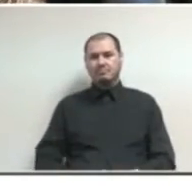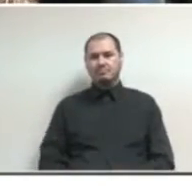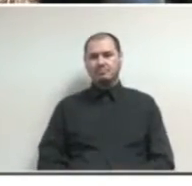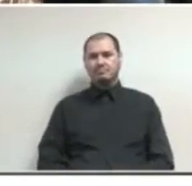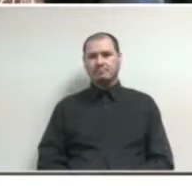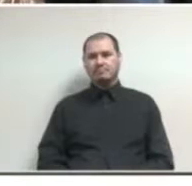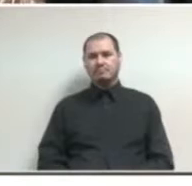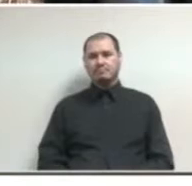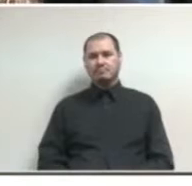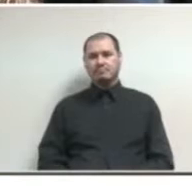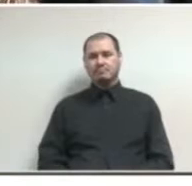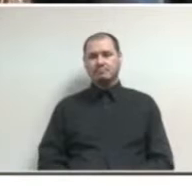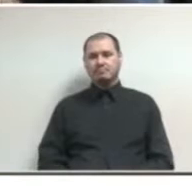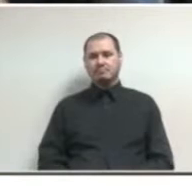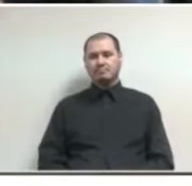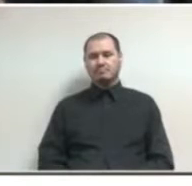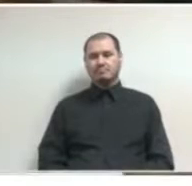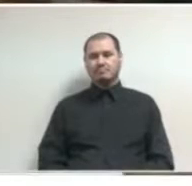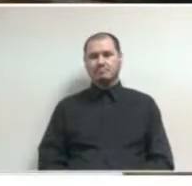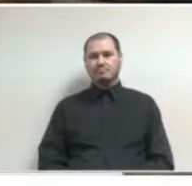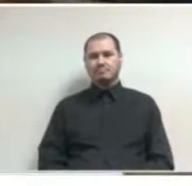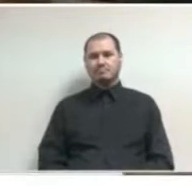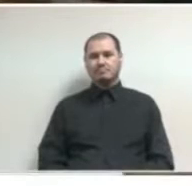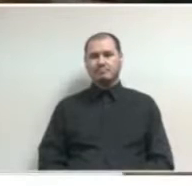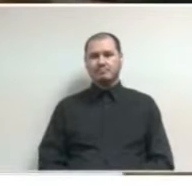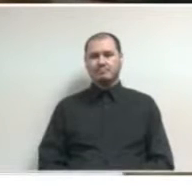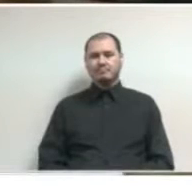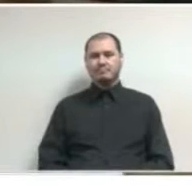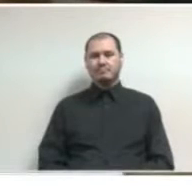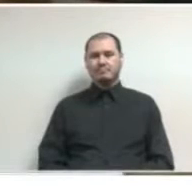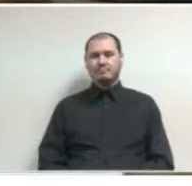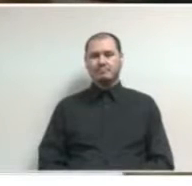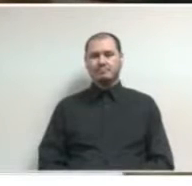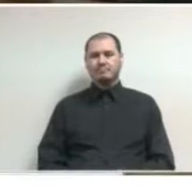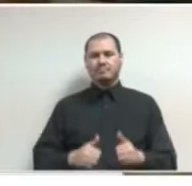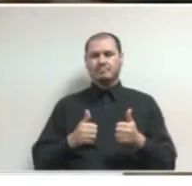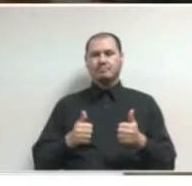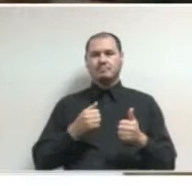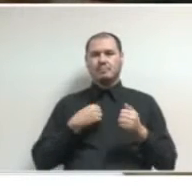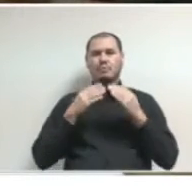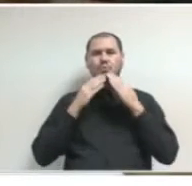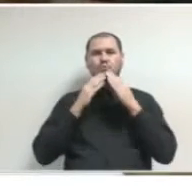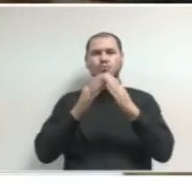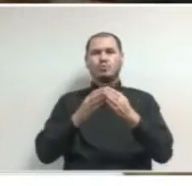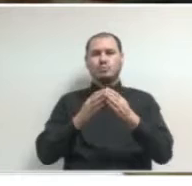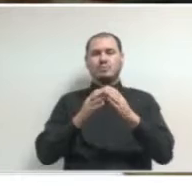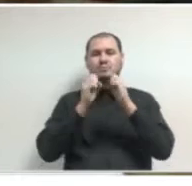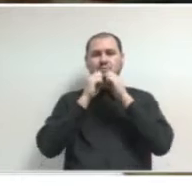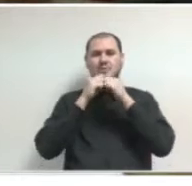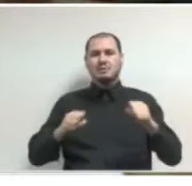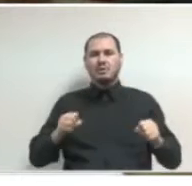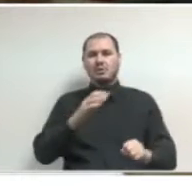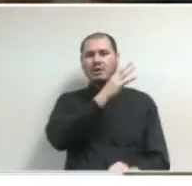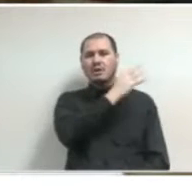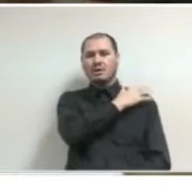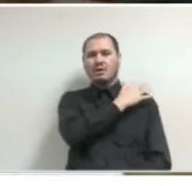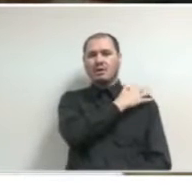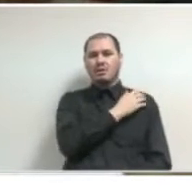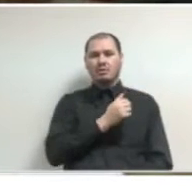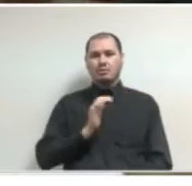mi. También apoyo con el secretario general a coplenaria en día de hoy. Secretario general, nosotros publicamos